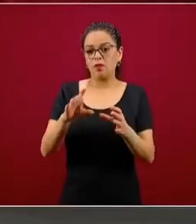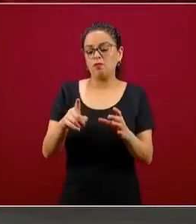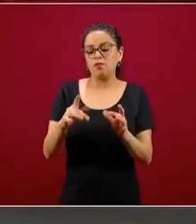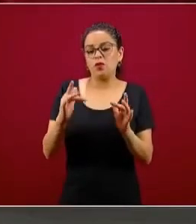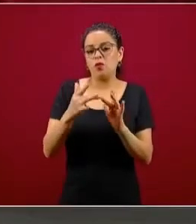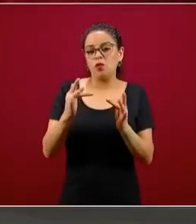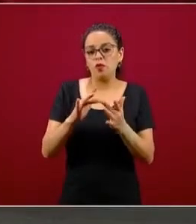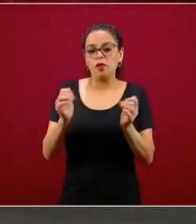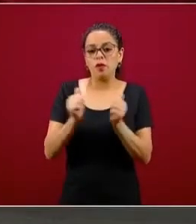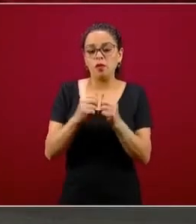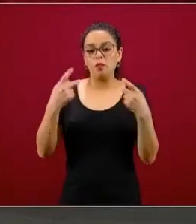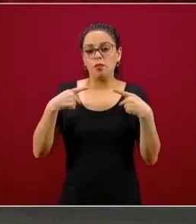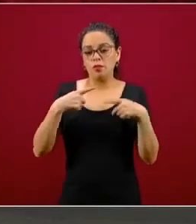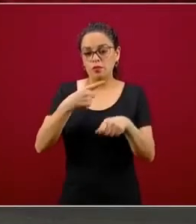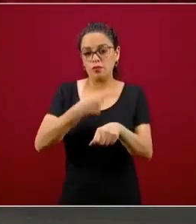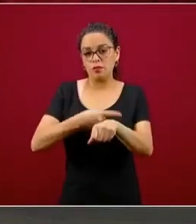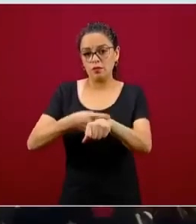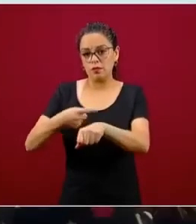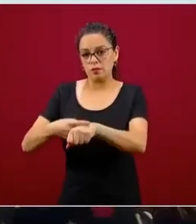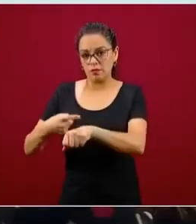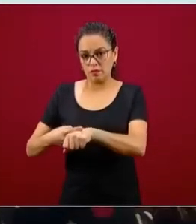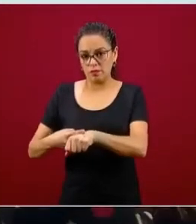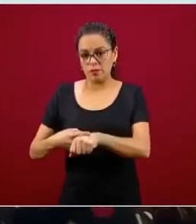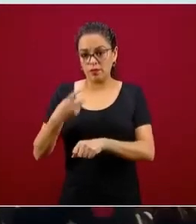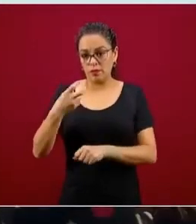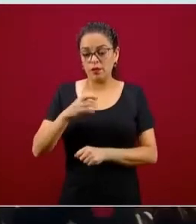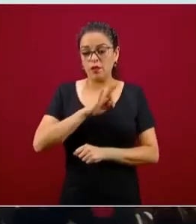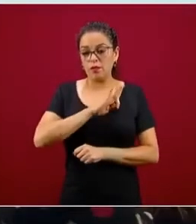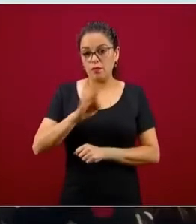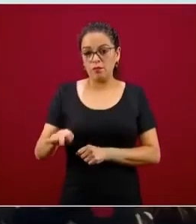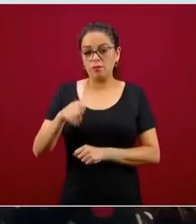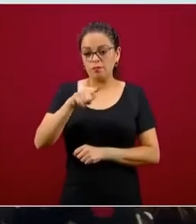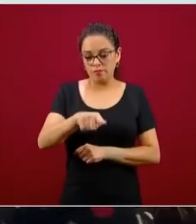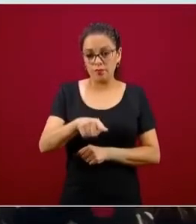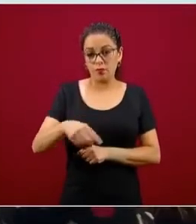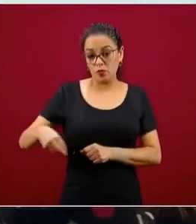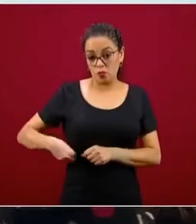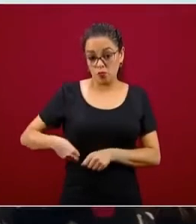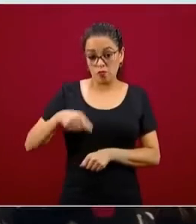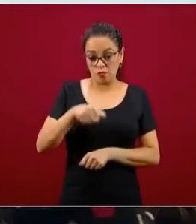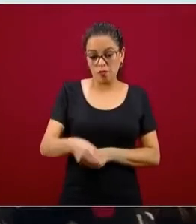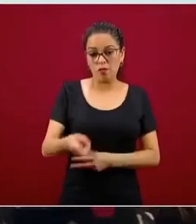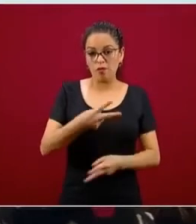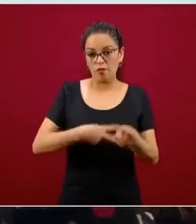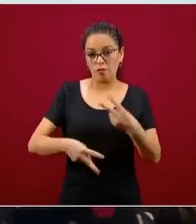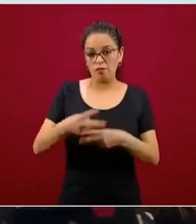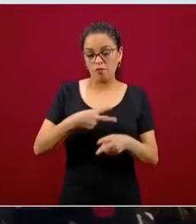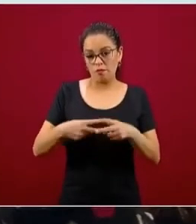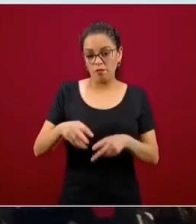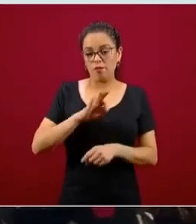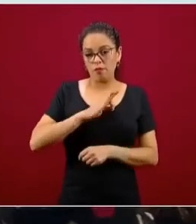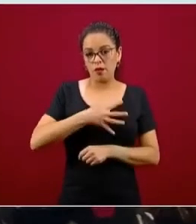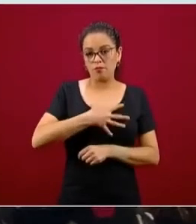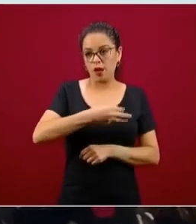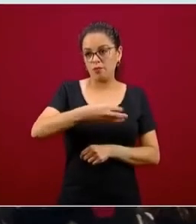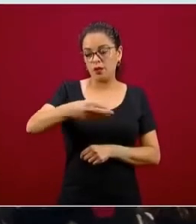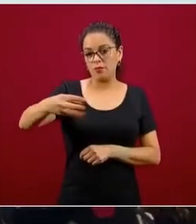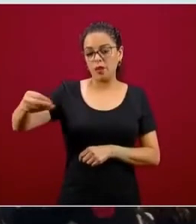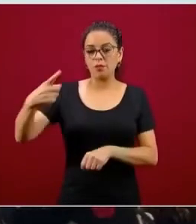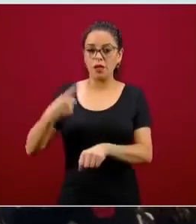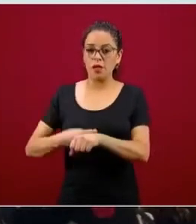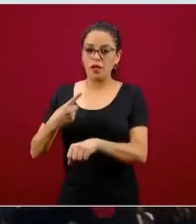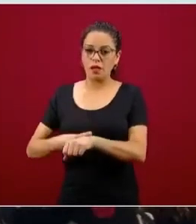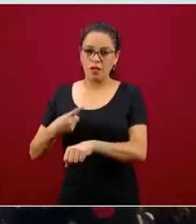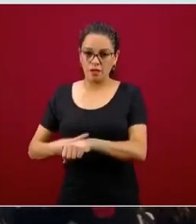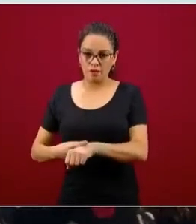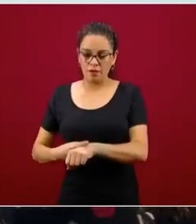las pacientes y que pueden ser acarreadores o vectores físicos de la enfermedad. Y entonces hay una